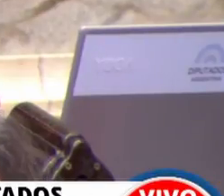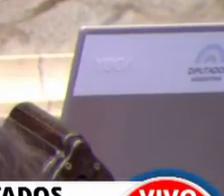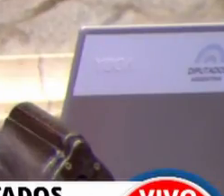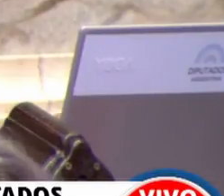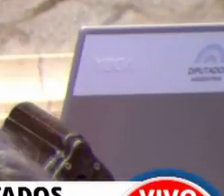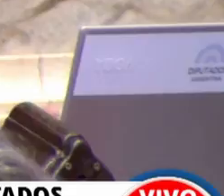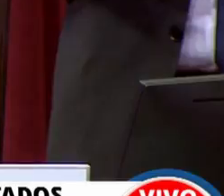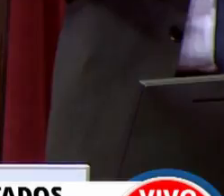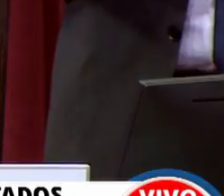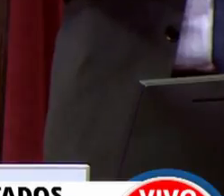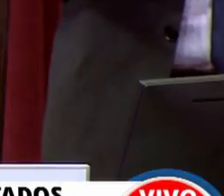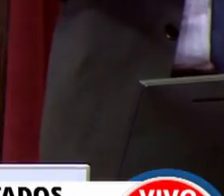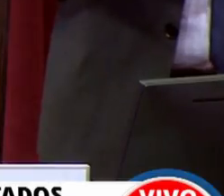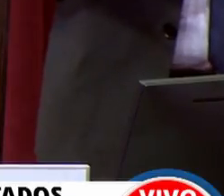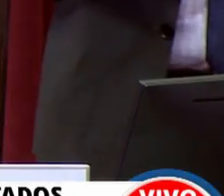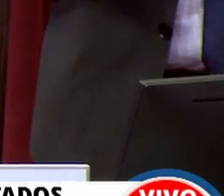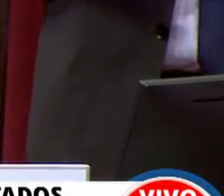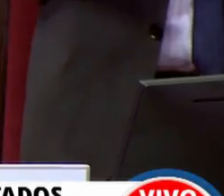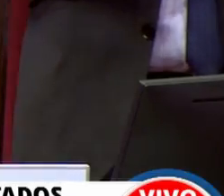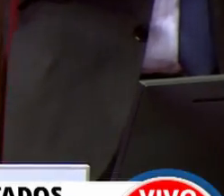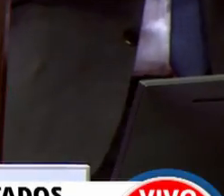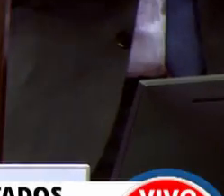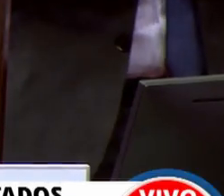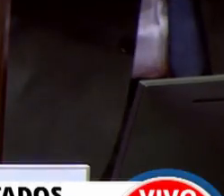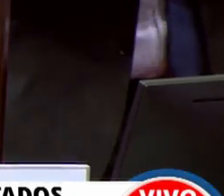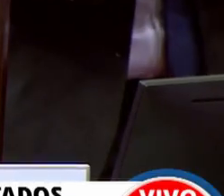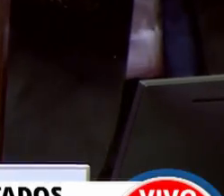atrás por secretaria en cada una de las votaciones